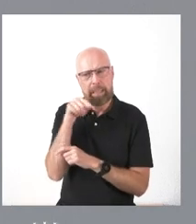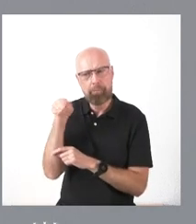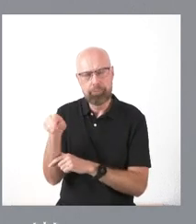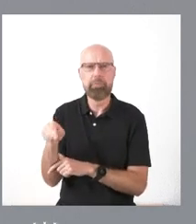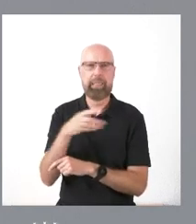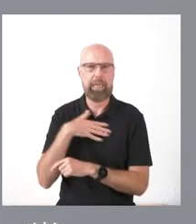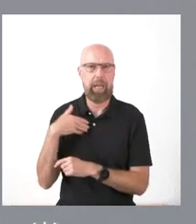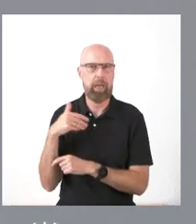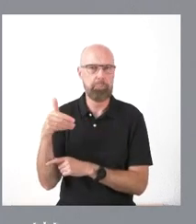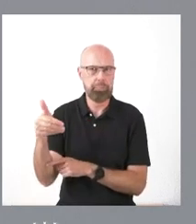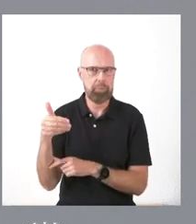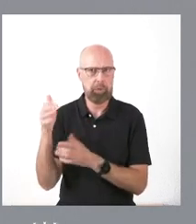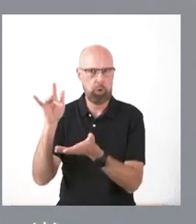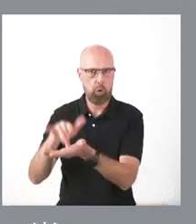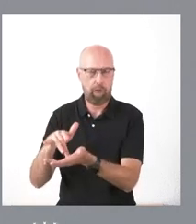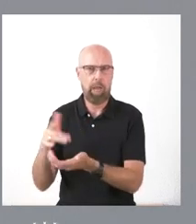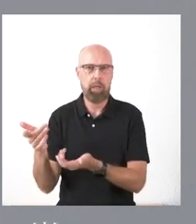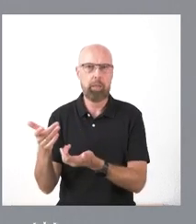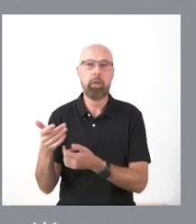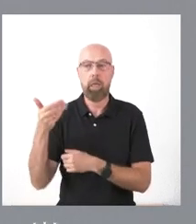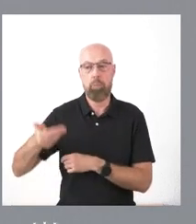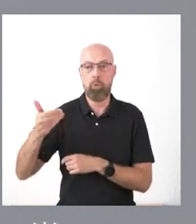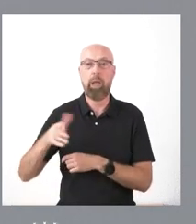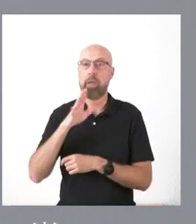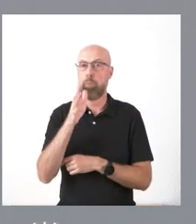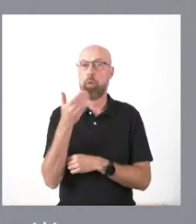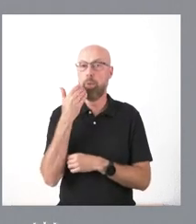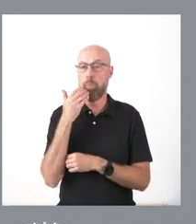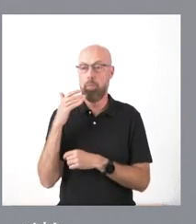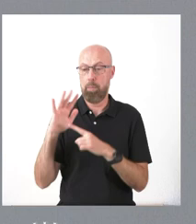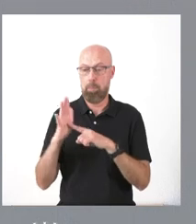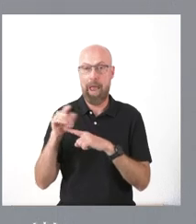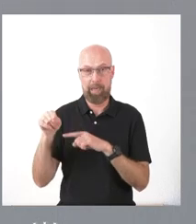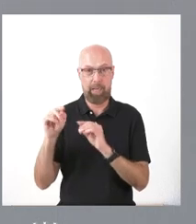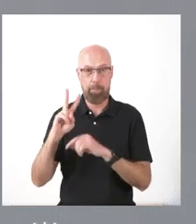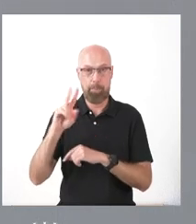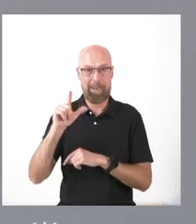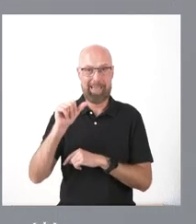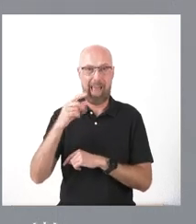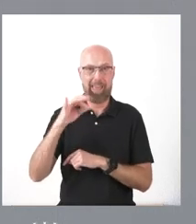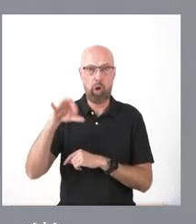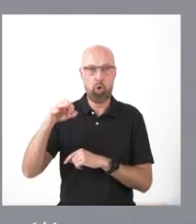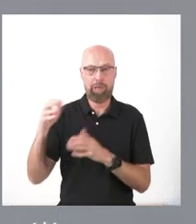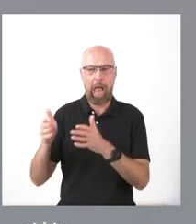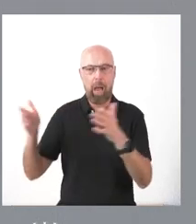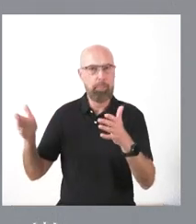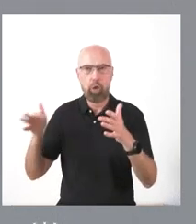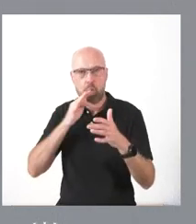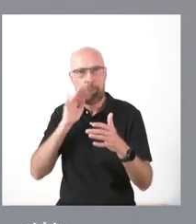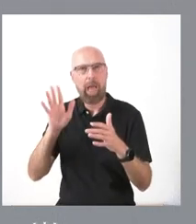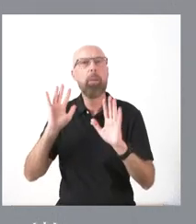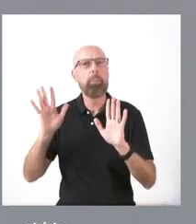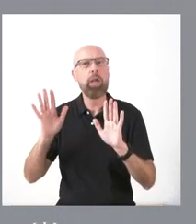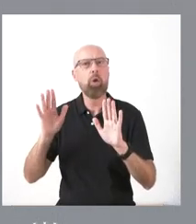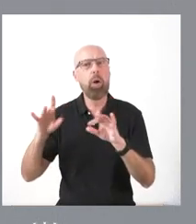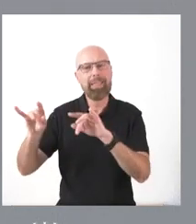esto es muy importante porque en un parte como el de villadangos que ni siquiera ha concluido su ampliación ya se han procedido a la